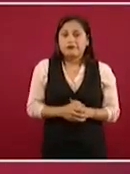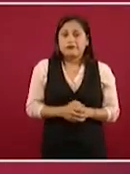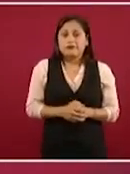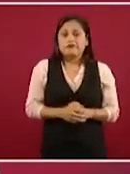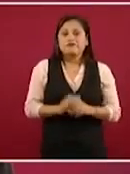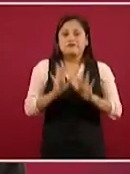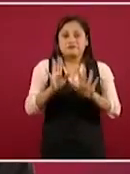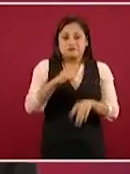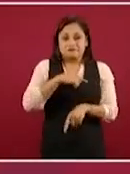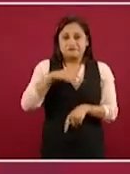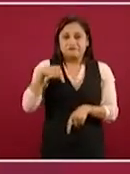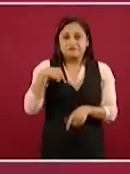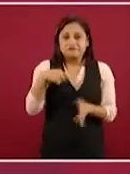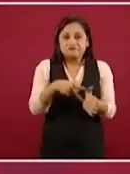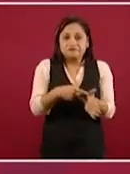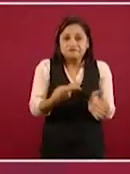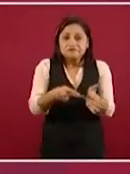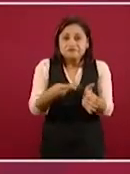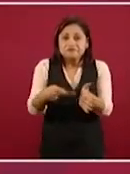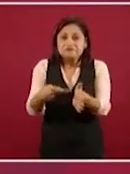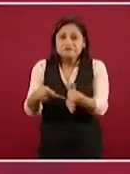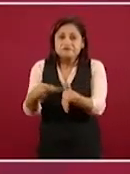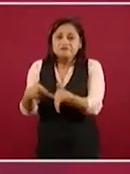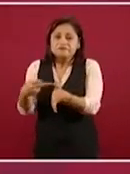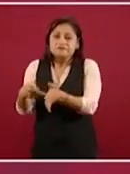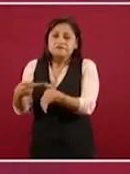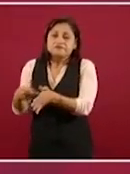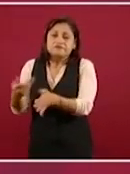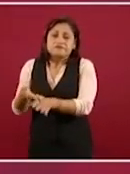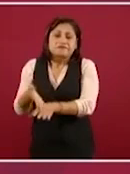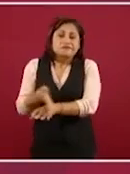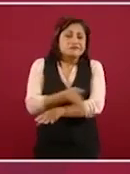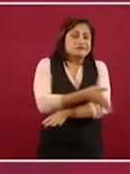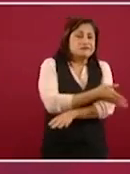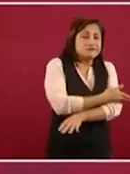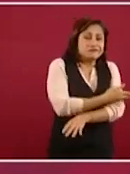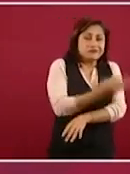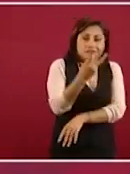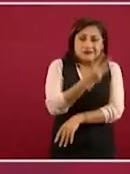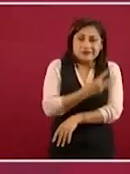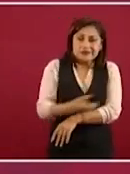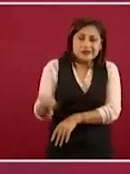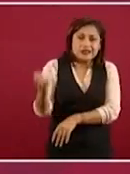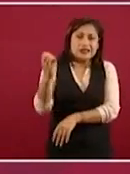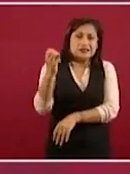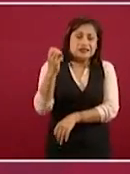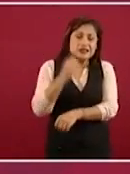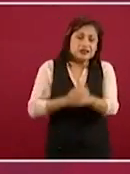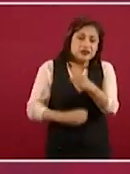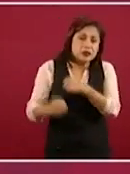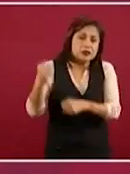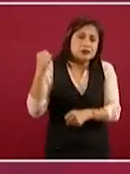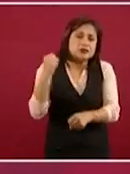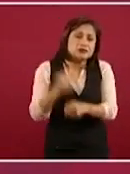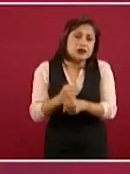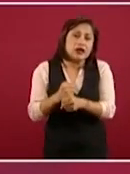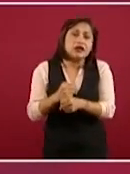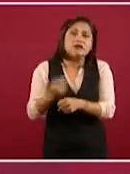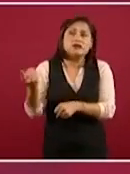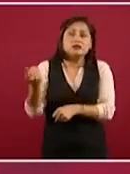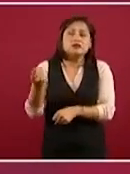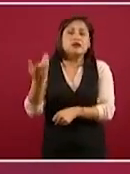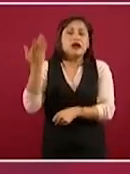visto varias veces, 3 siglos de dominación colonial, que desde